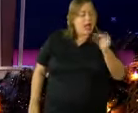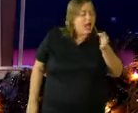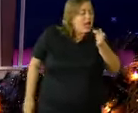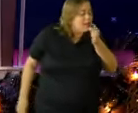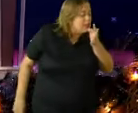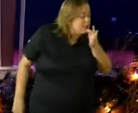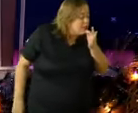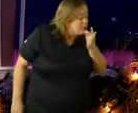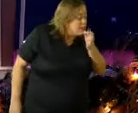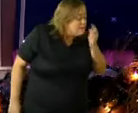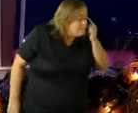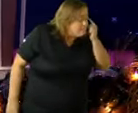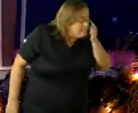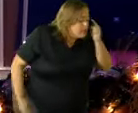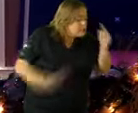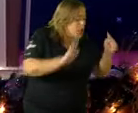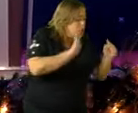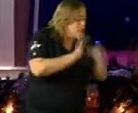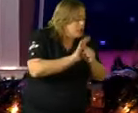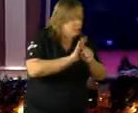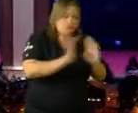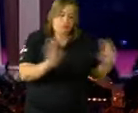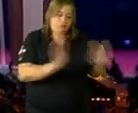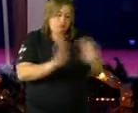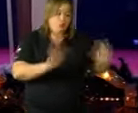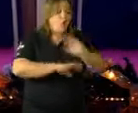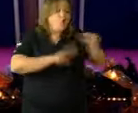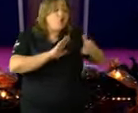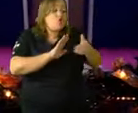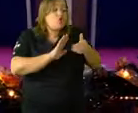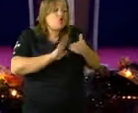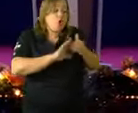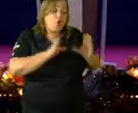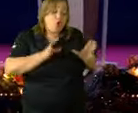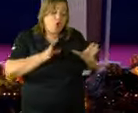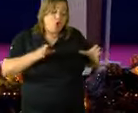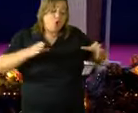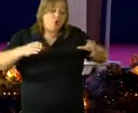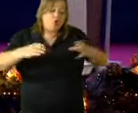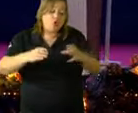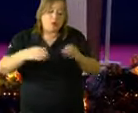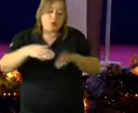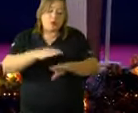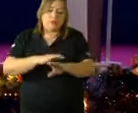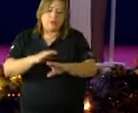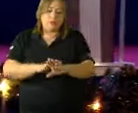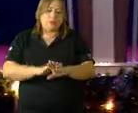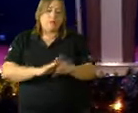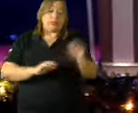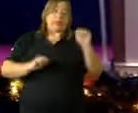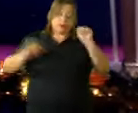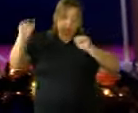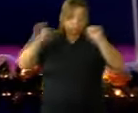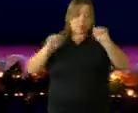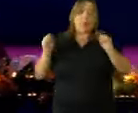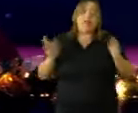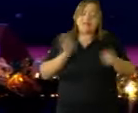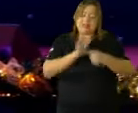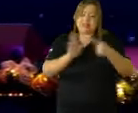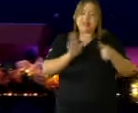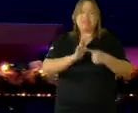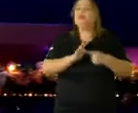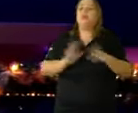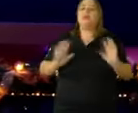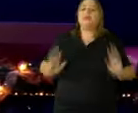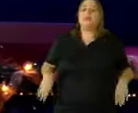a pensar una cosa como esa. Aquí todo el mundo va a entrar. Pastor, ¿y no le venían dudas? Claro que venían dudas. Claro